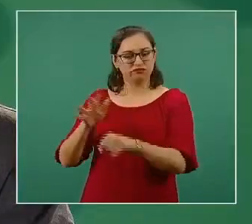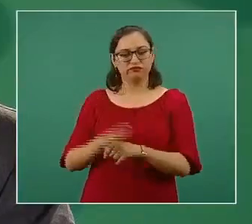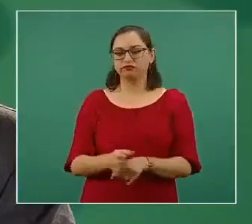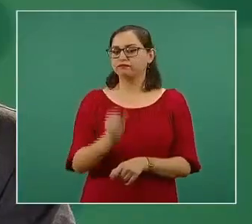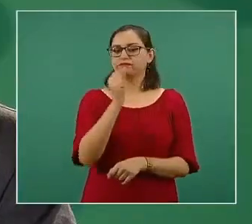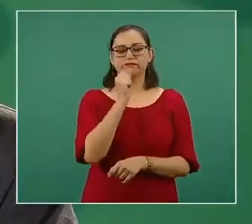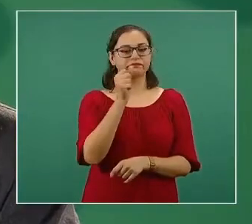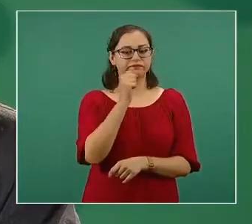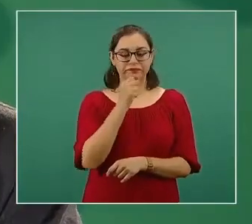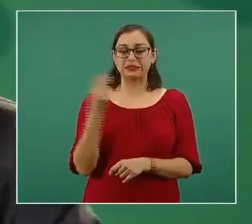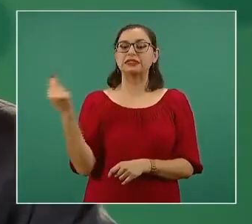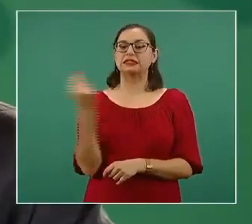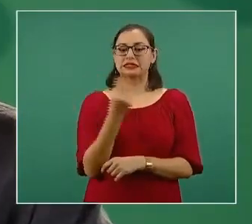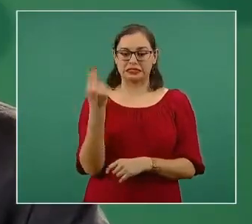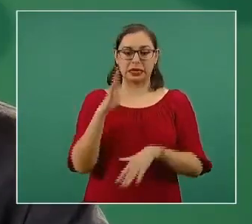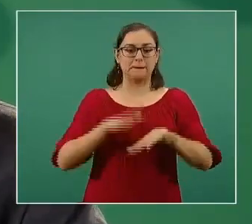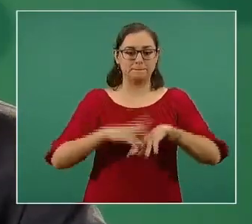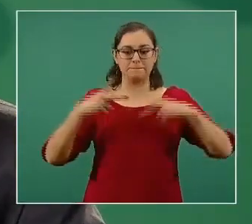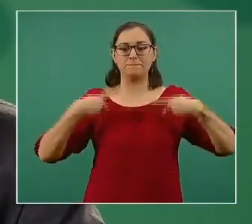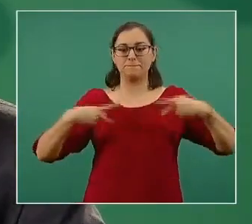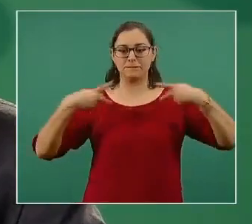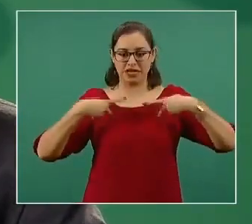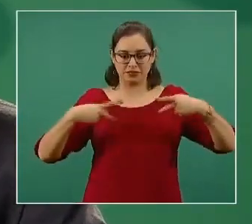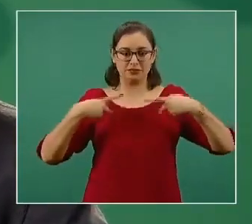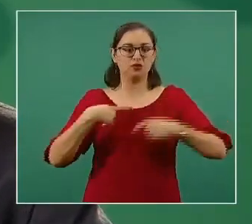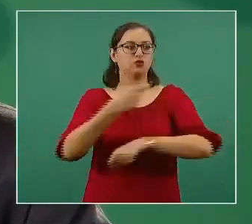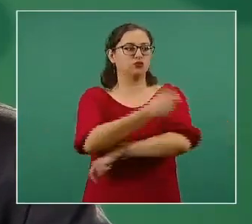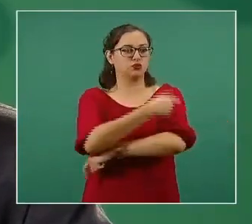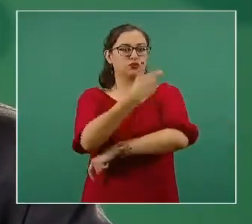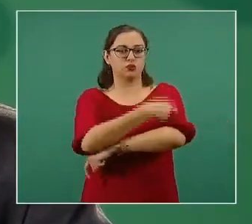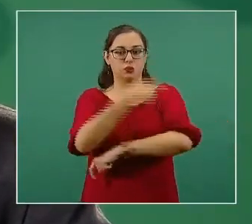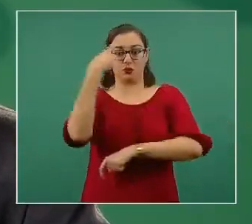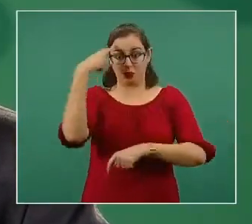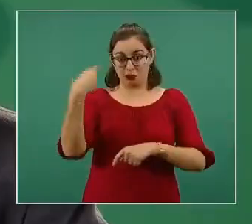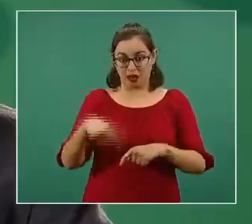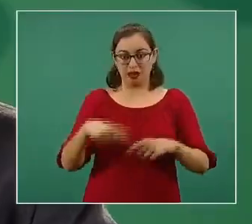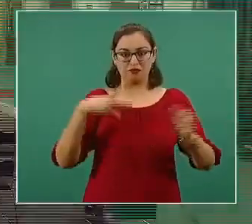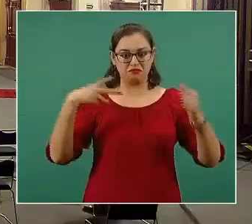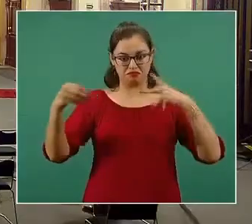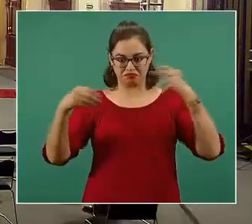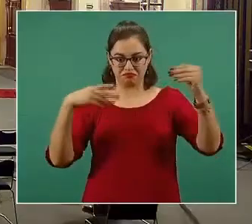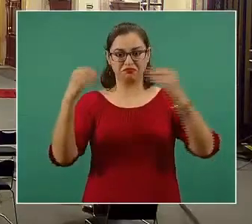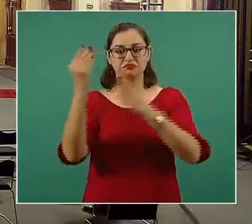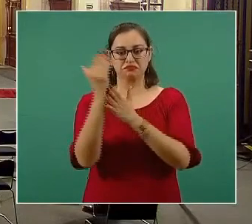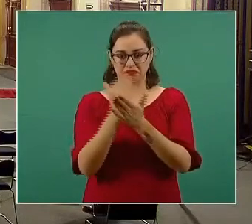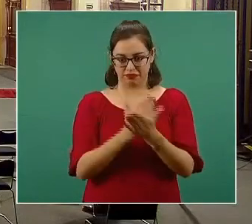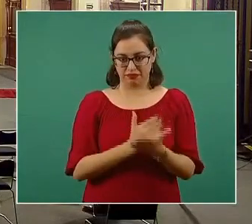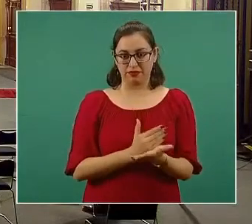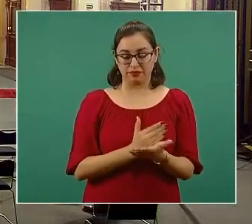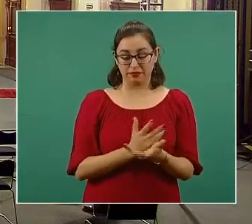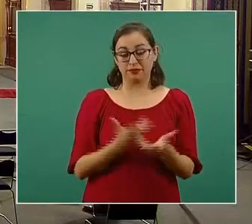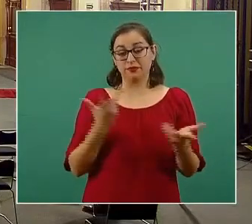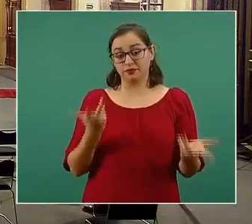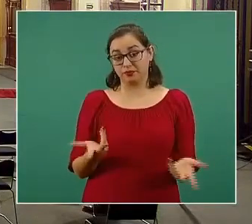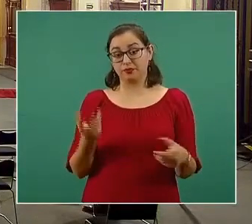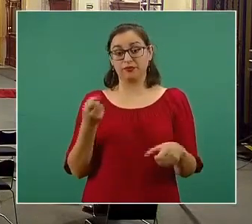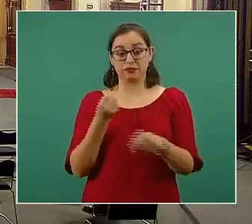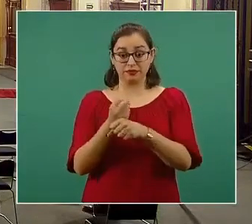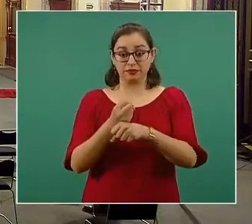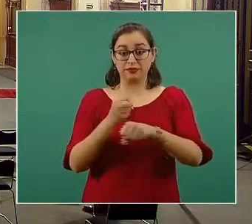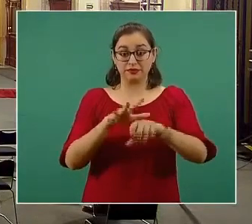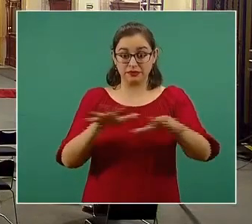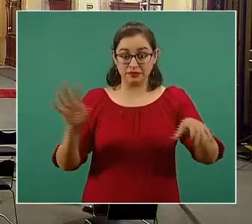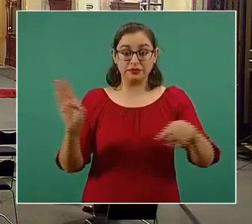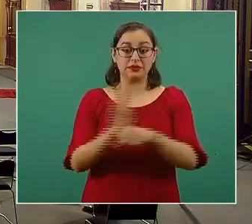personas vacunadas para que esto tenga un mayor impacto en la transmisión del virus. Los impactos, los beneficios iniciales de